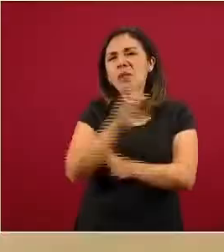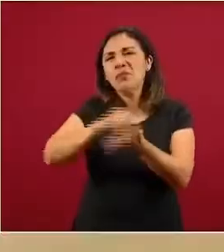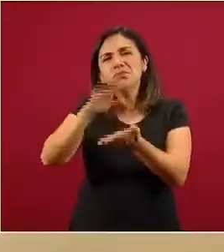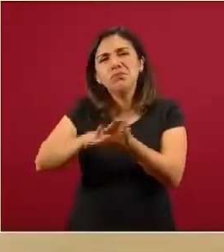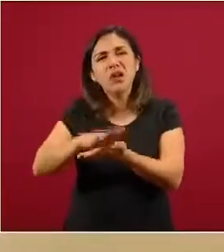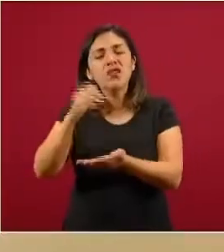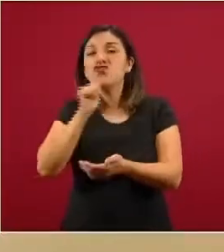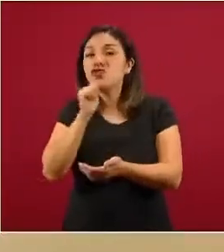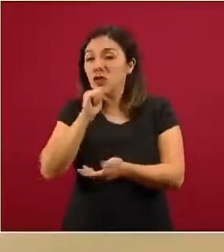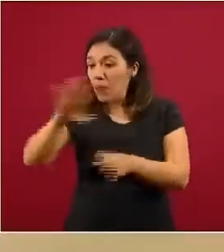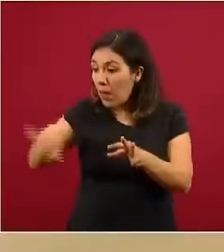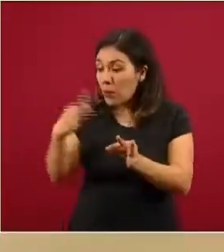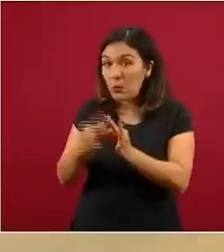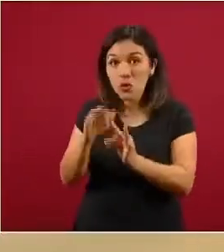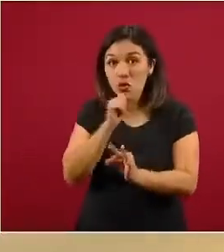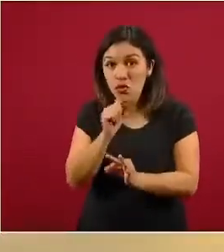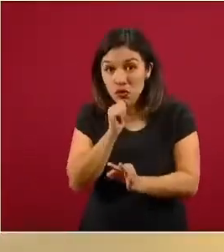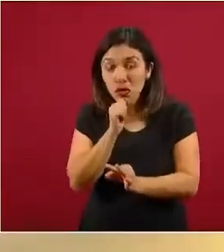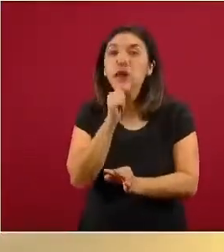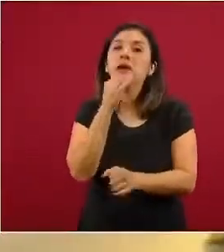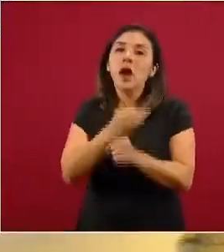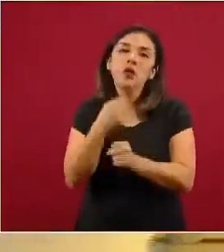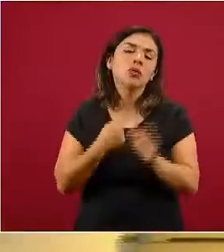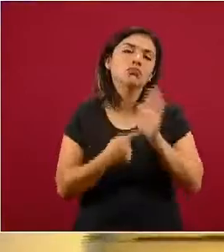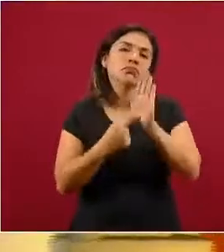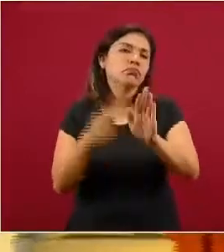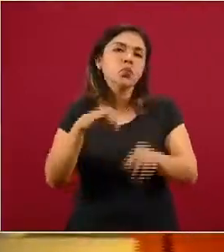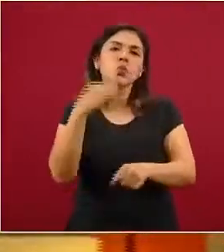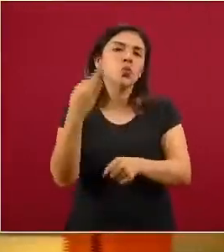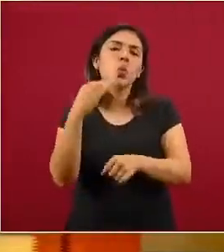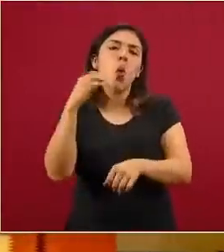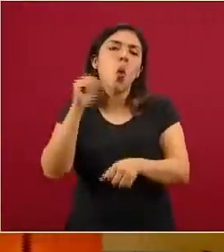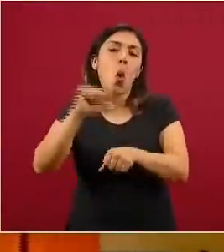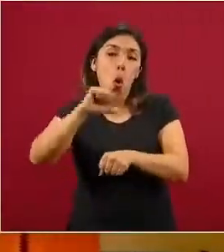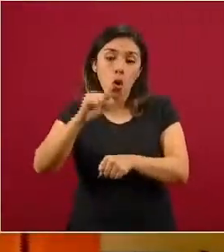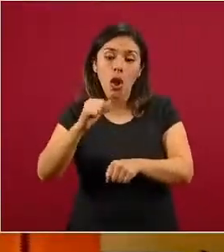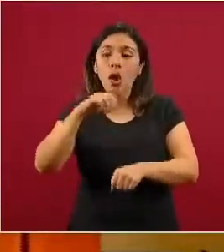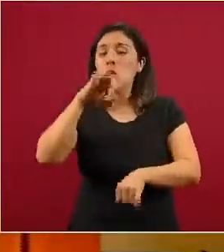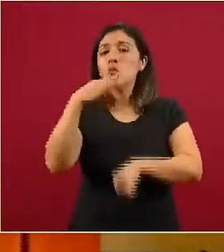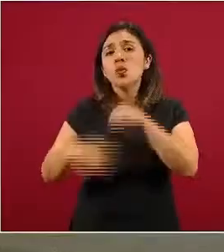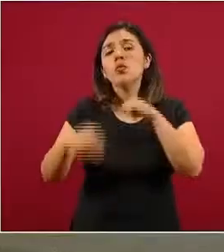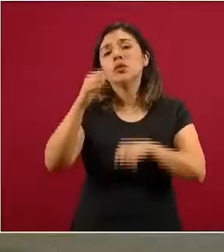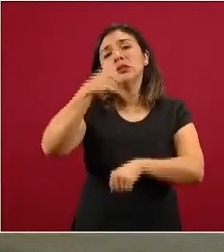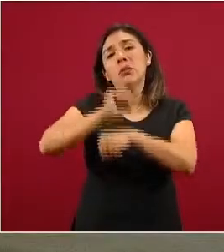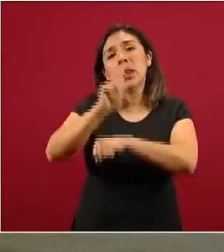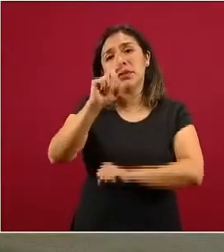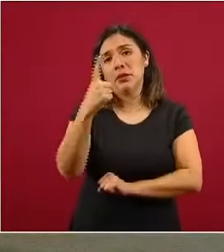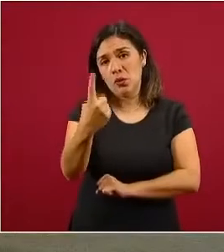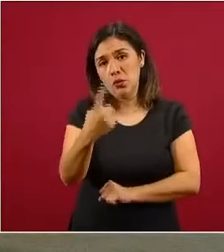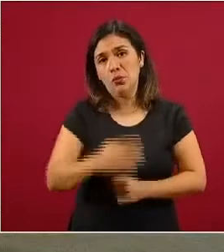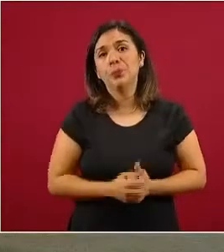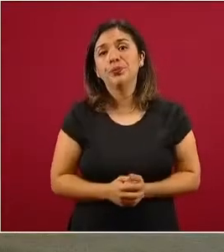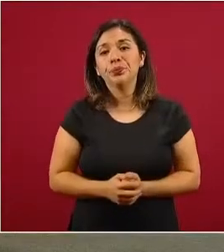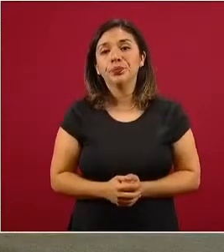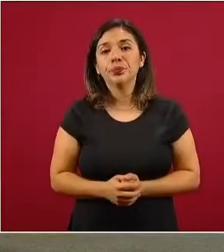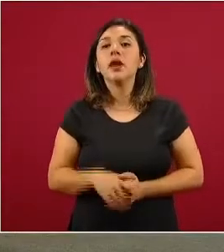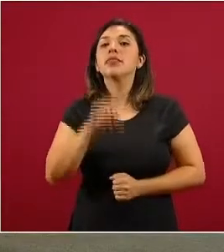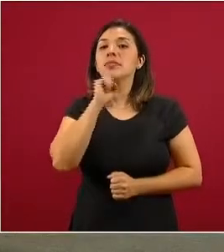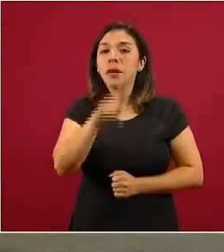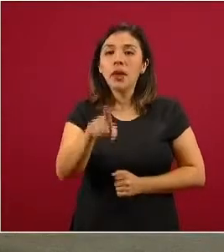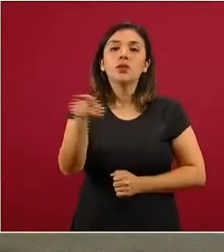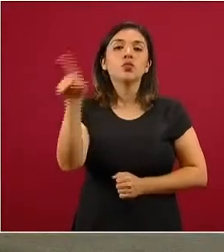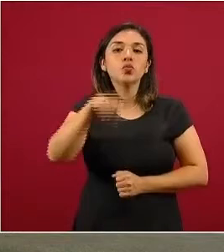las defunciones esperadas con estos 4 años, 2015, 16, 17, 18, con las bases de INEGI, y esto es